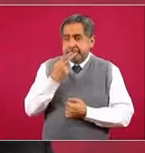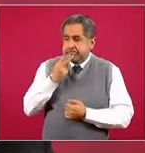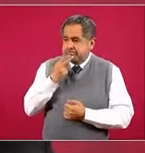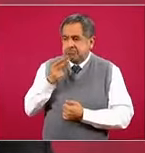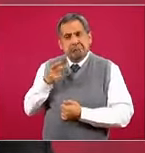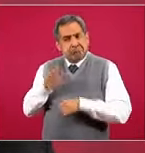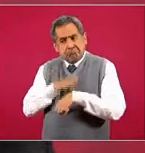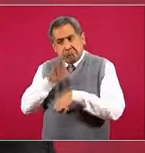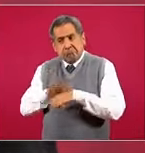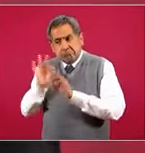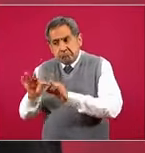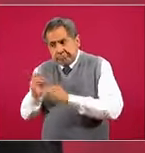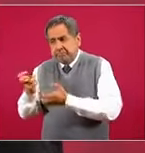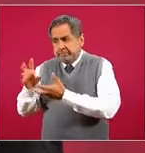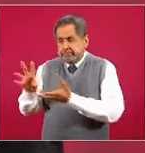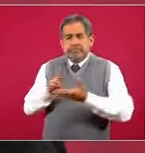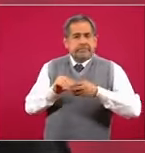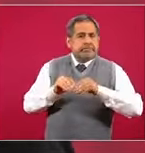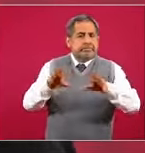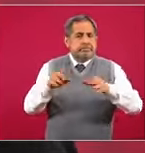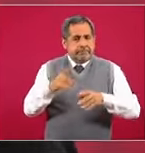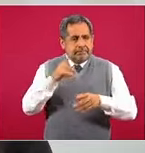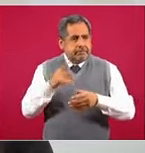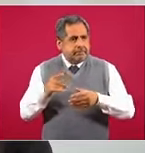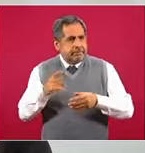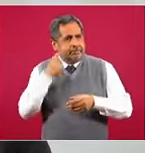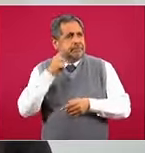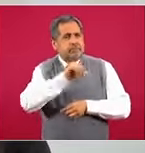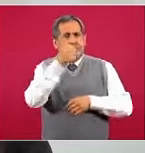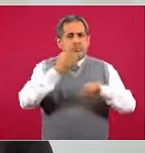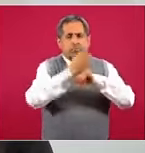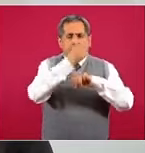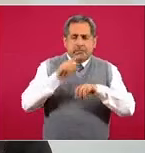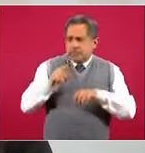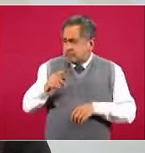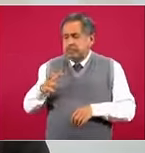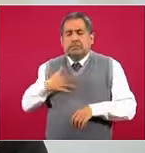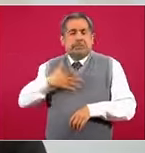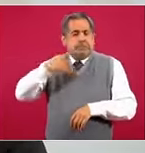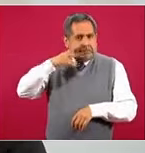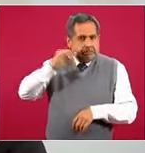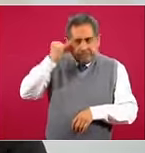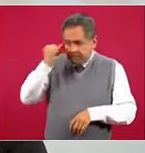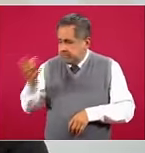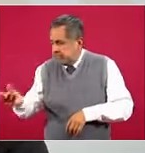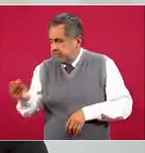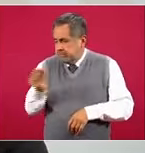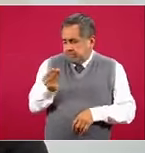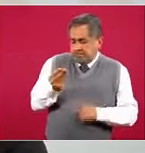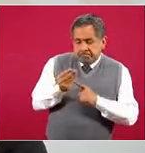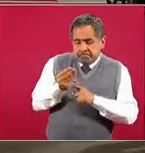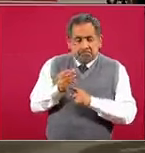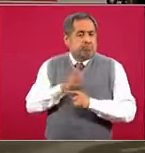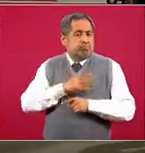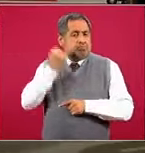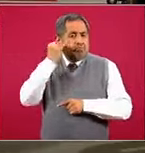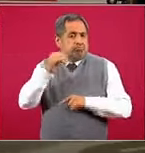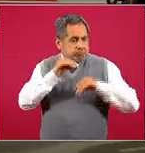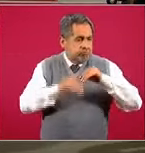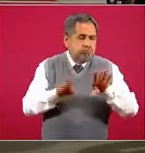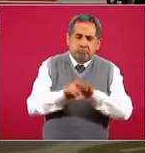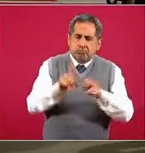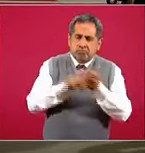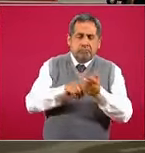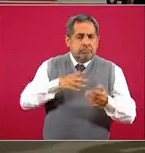llevar también estos estados para saber o para analizar si es posible aplicarlas dentro de